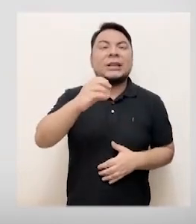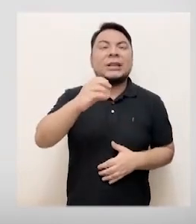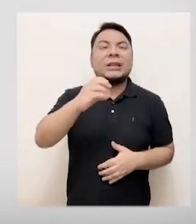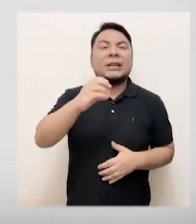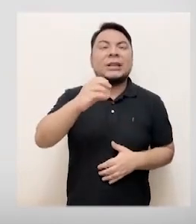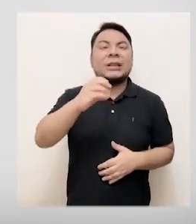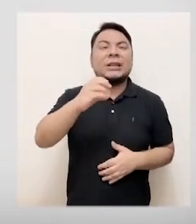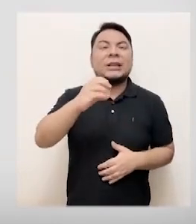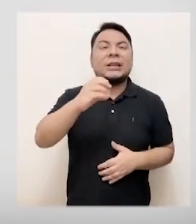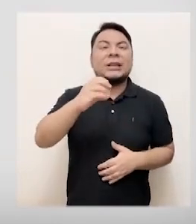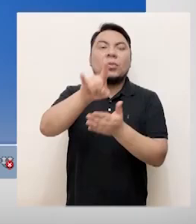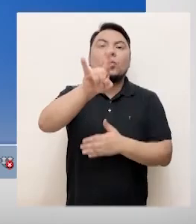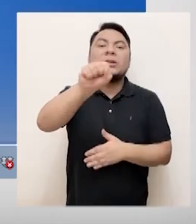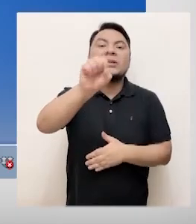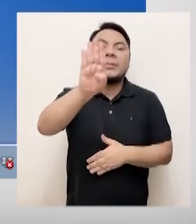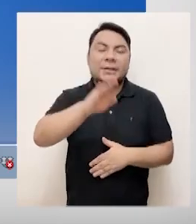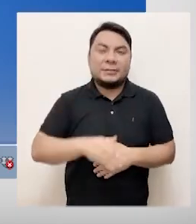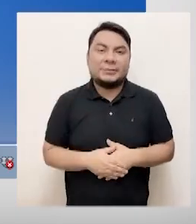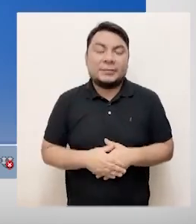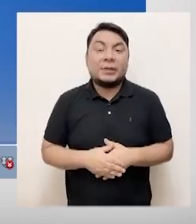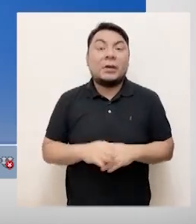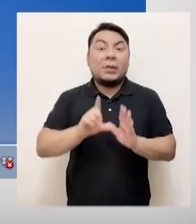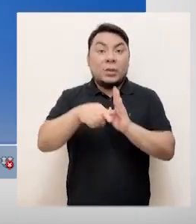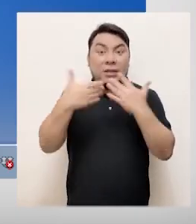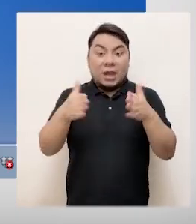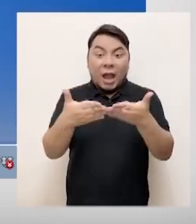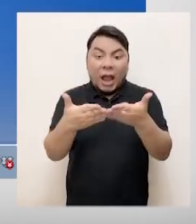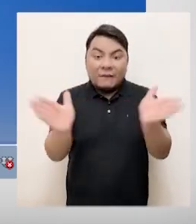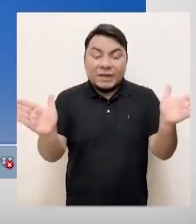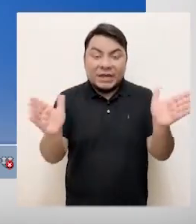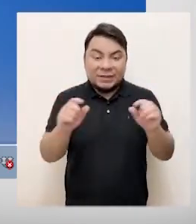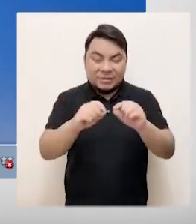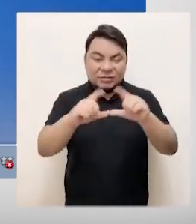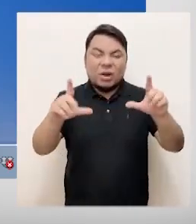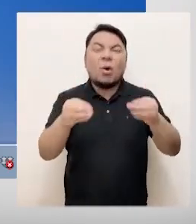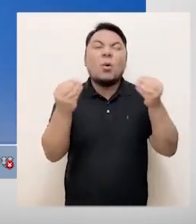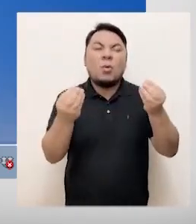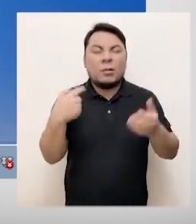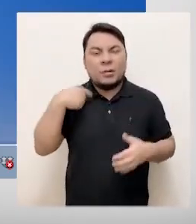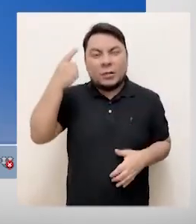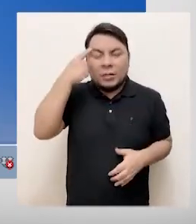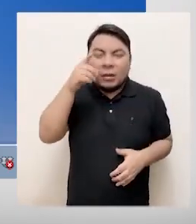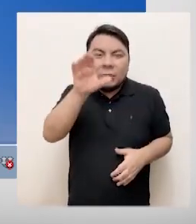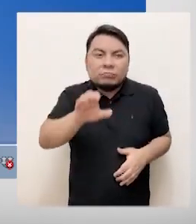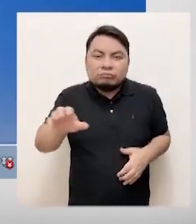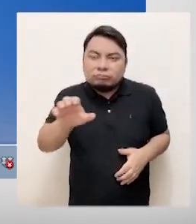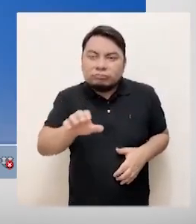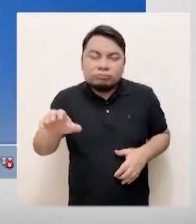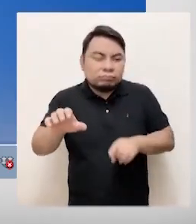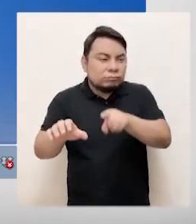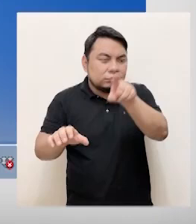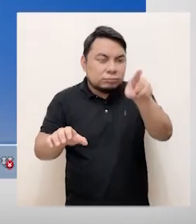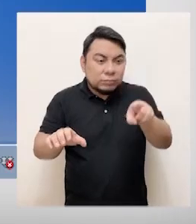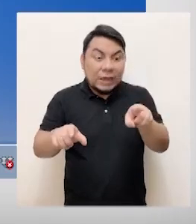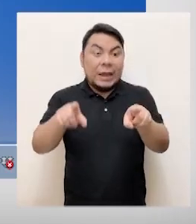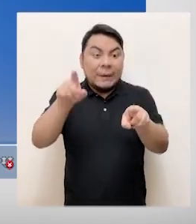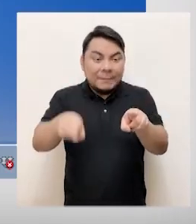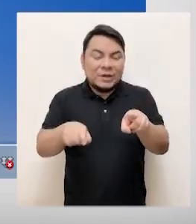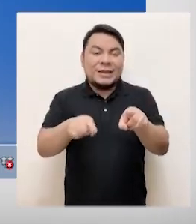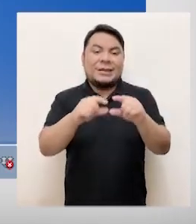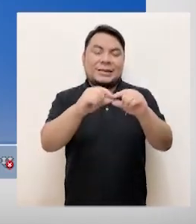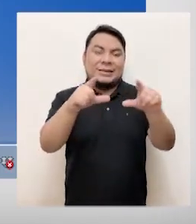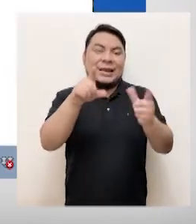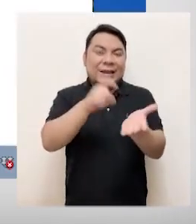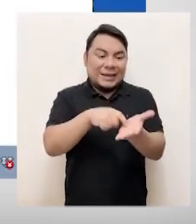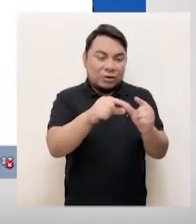en Enviar y clic en USB. Y para abrir el archivo, debe ingresar al explorador, dar